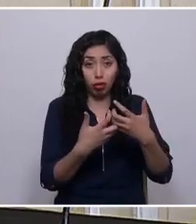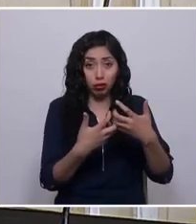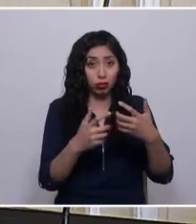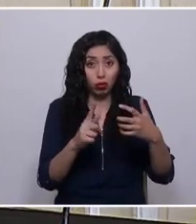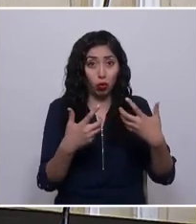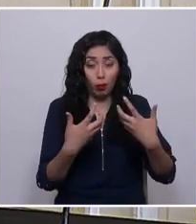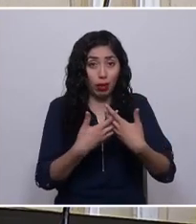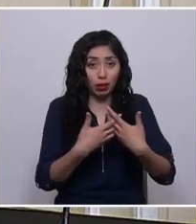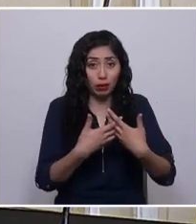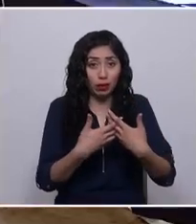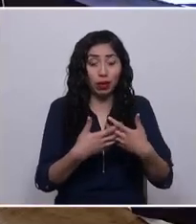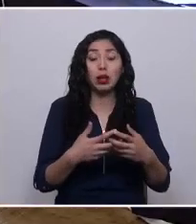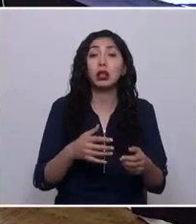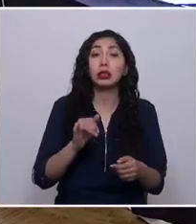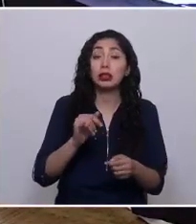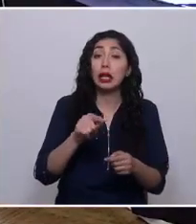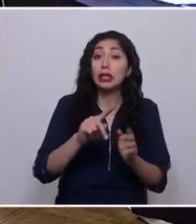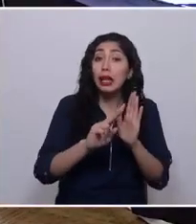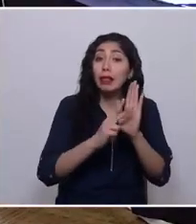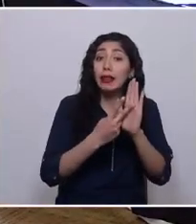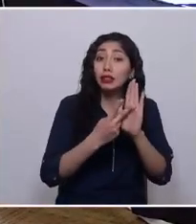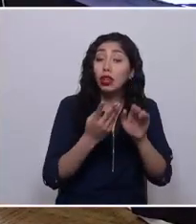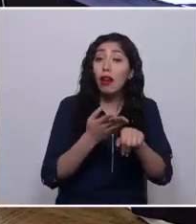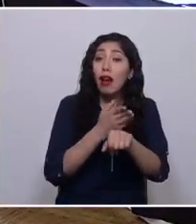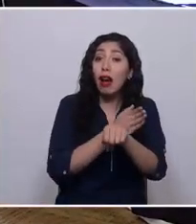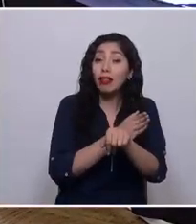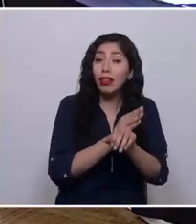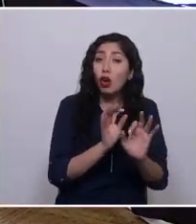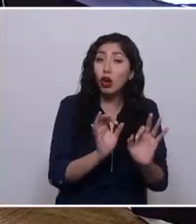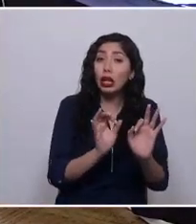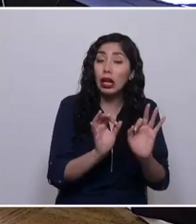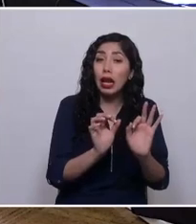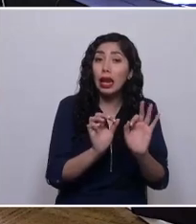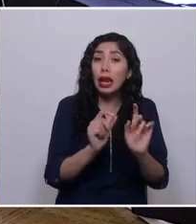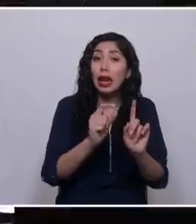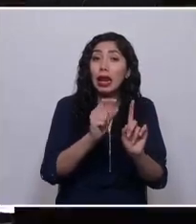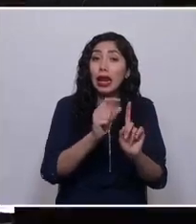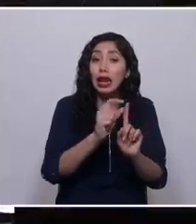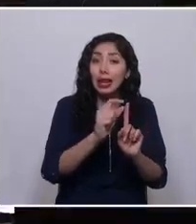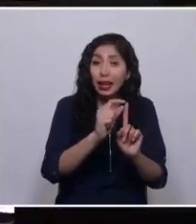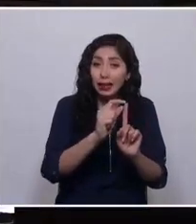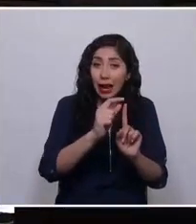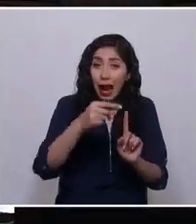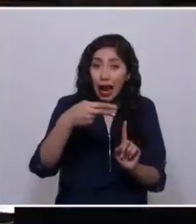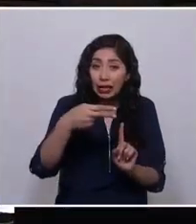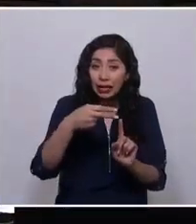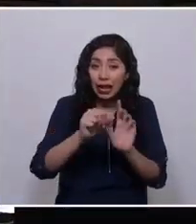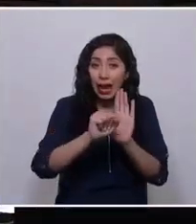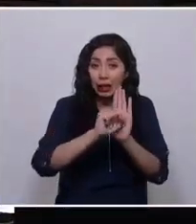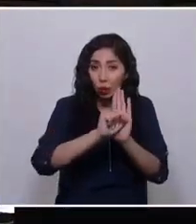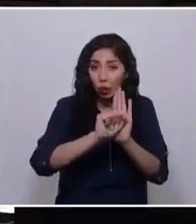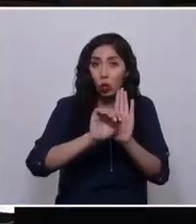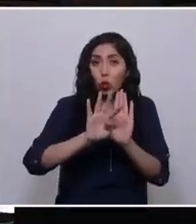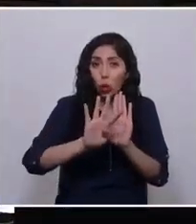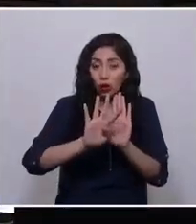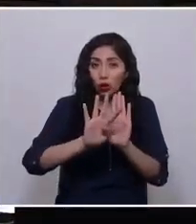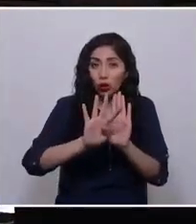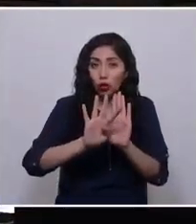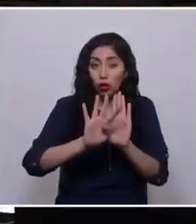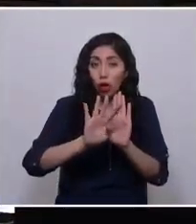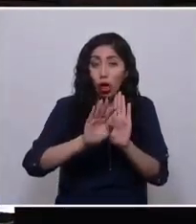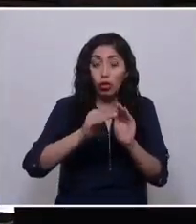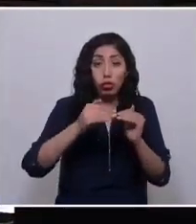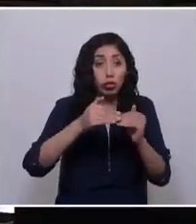Esta indicación estaba formulada originalmente a la letra H del artículo 4, que pasó a ser